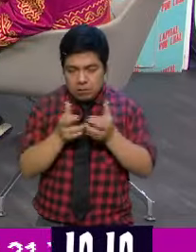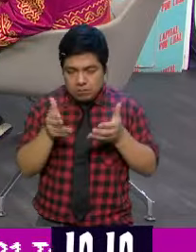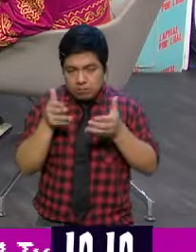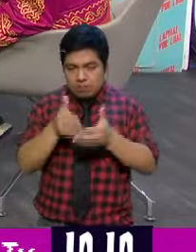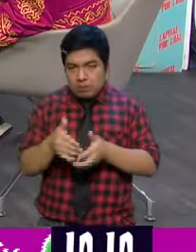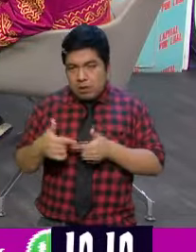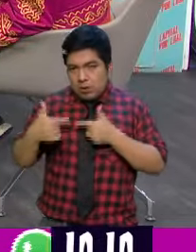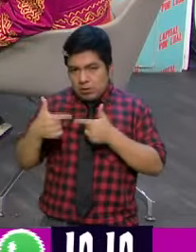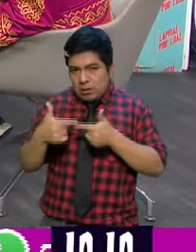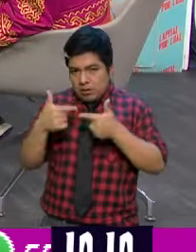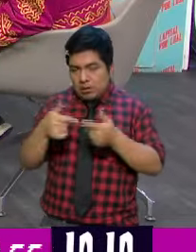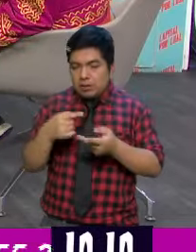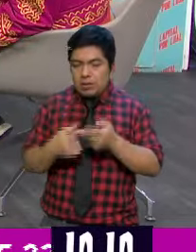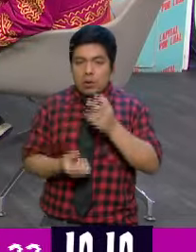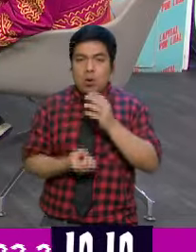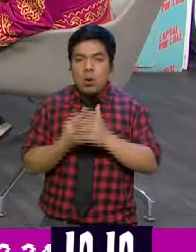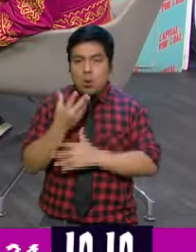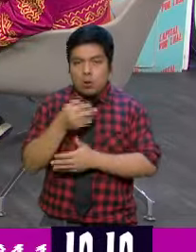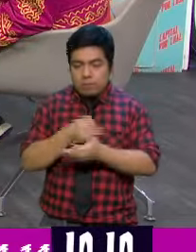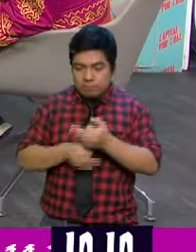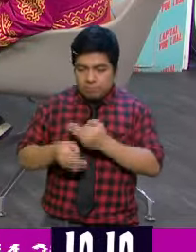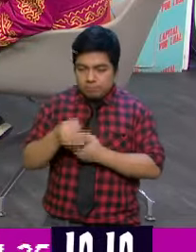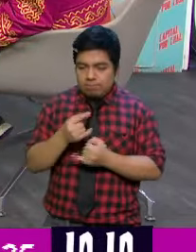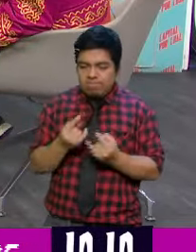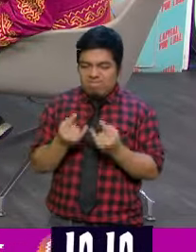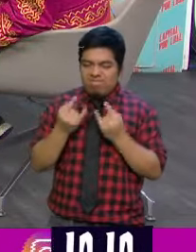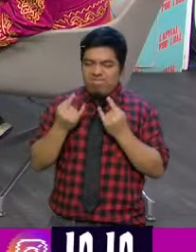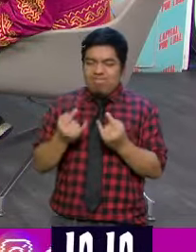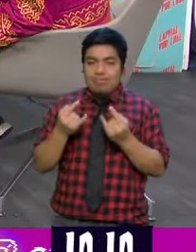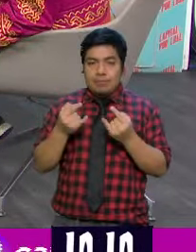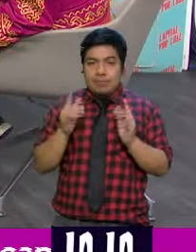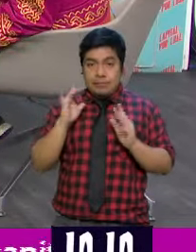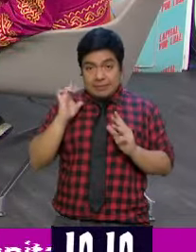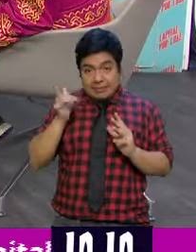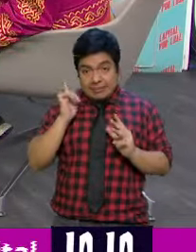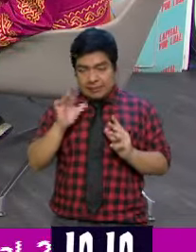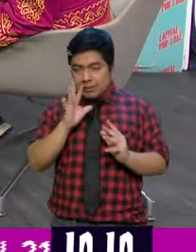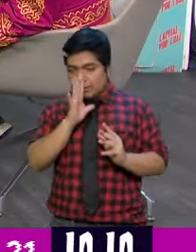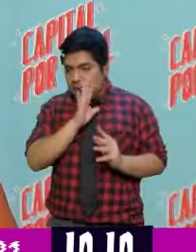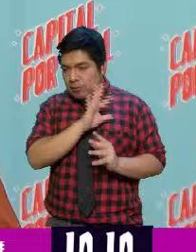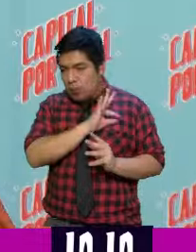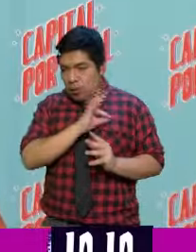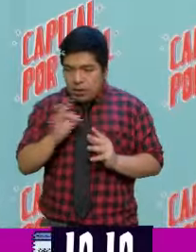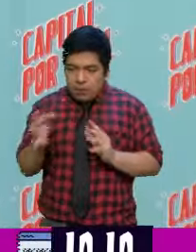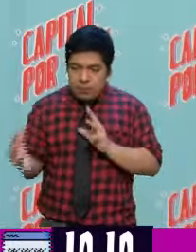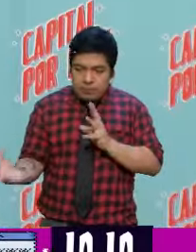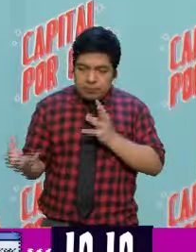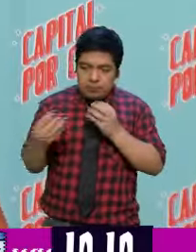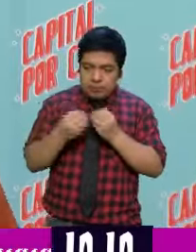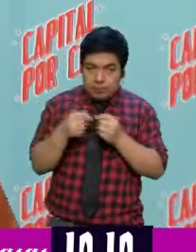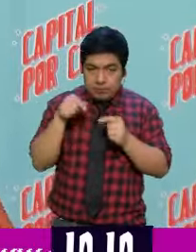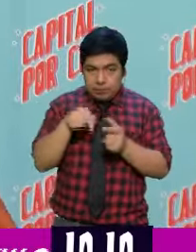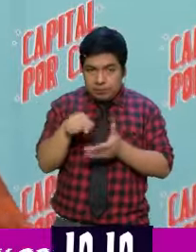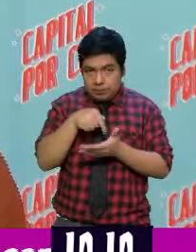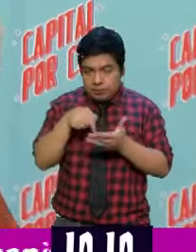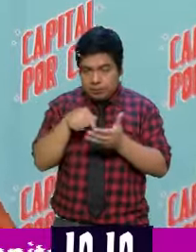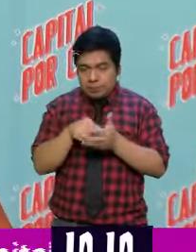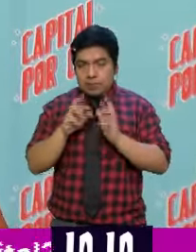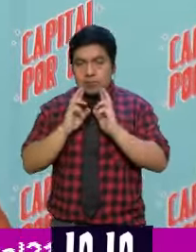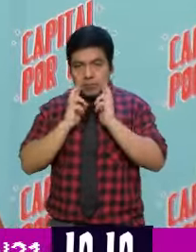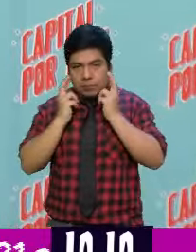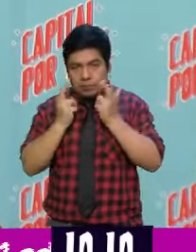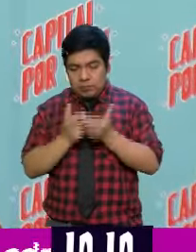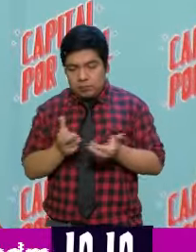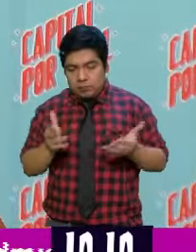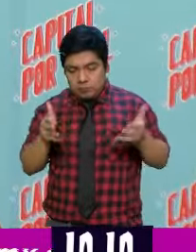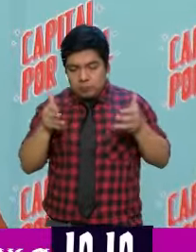viejos, más todos los que tengan que ver con el rock, ojalá nos podamos convertir en eso, ese punto de reunión en donde se